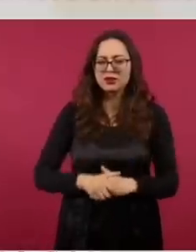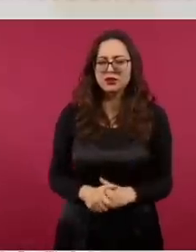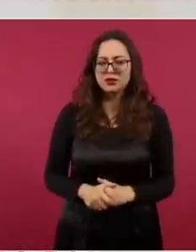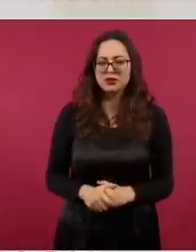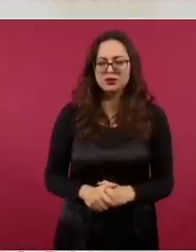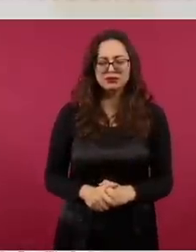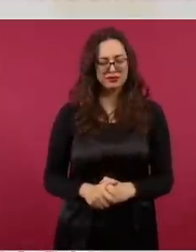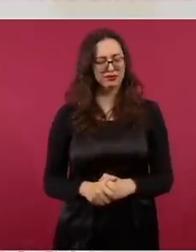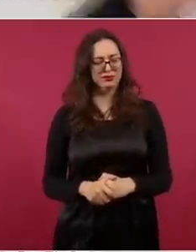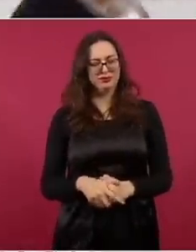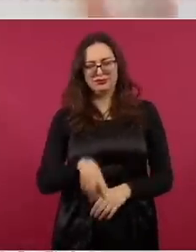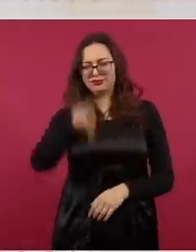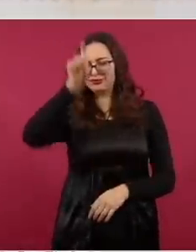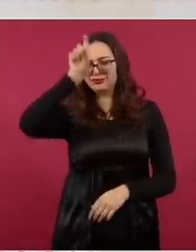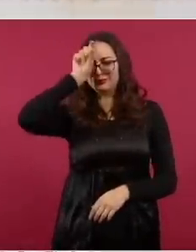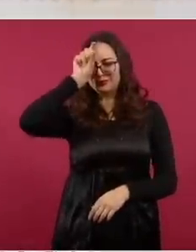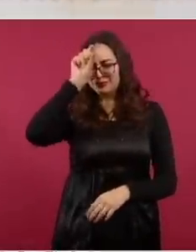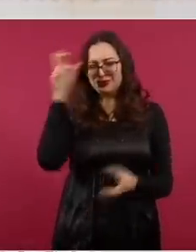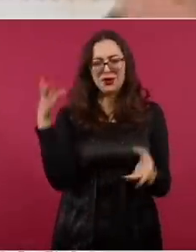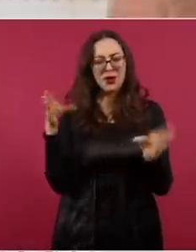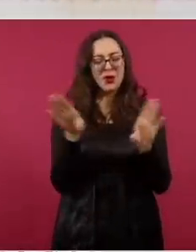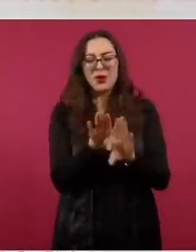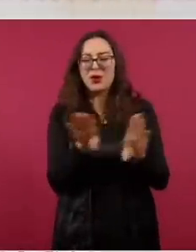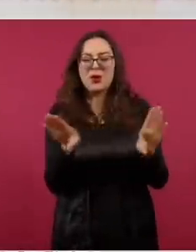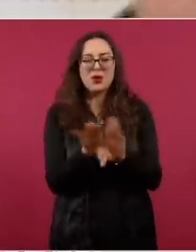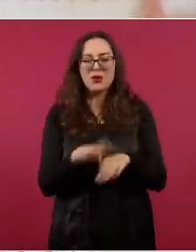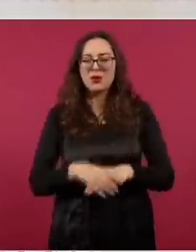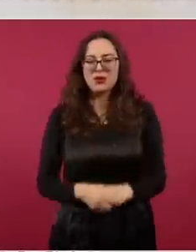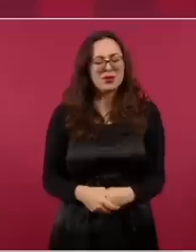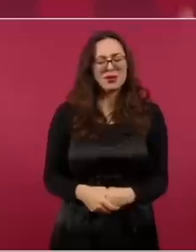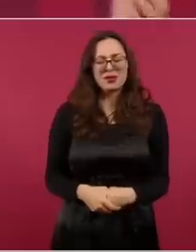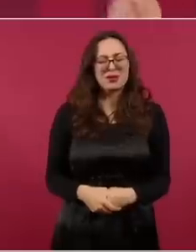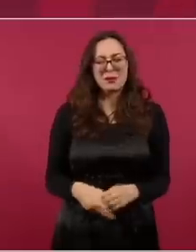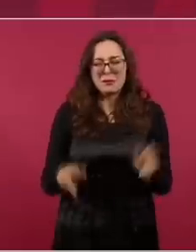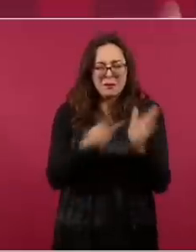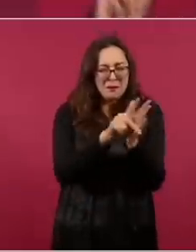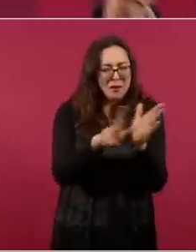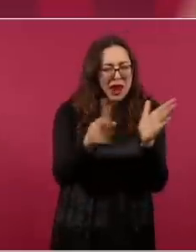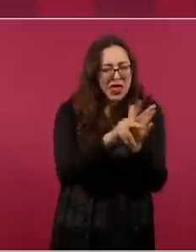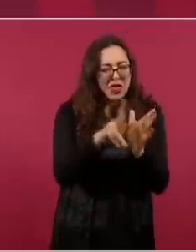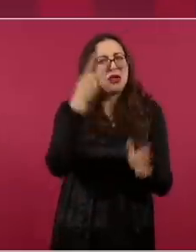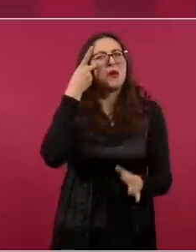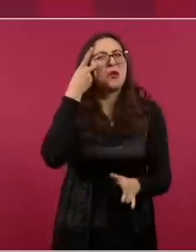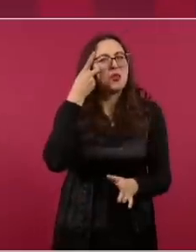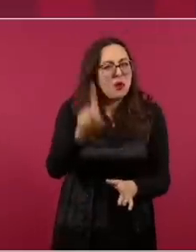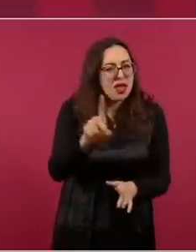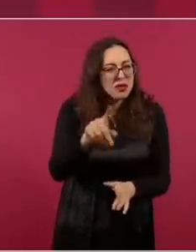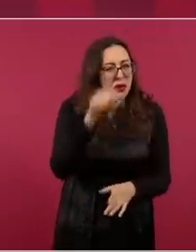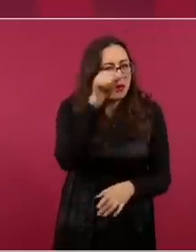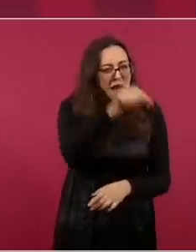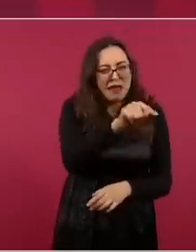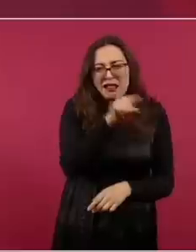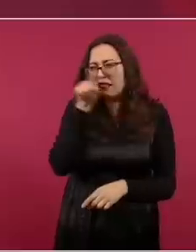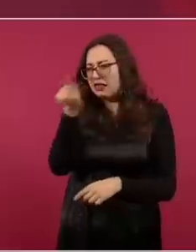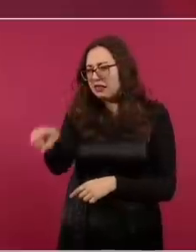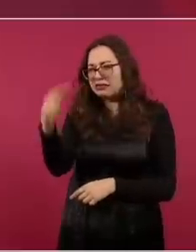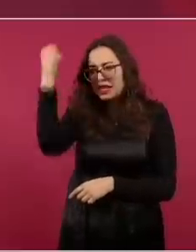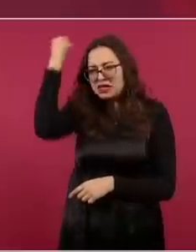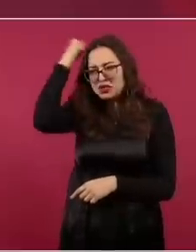la construcción de la pista central del aeropuerto de Texcoco